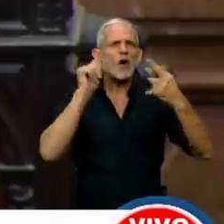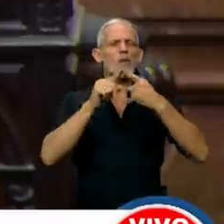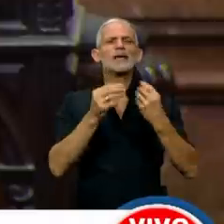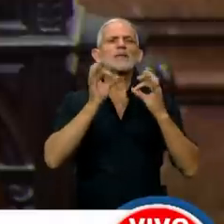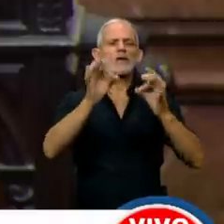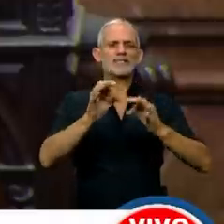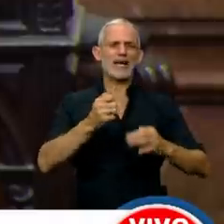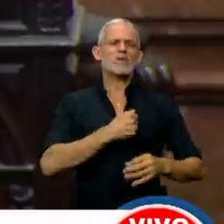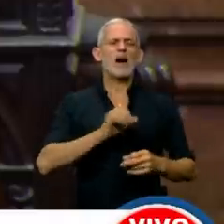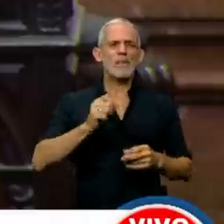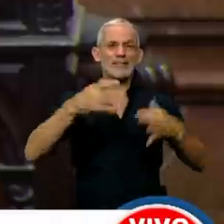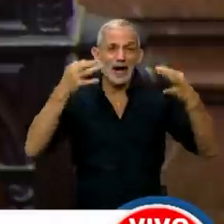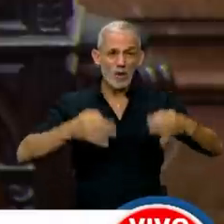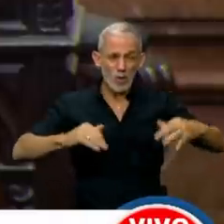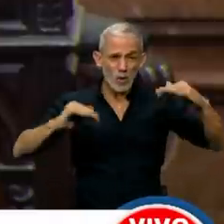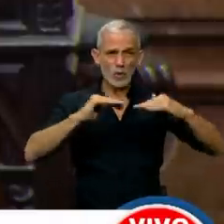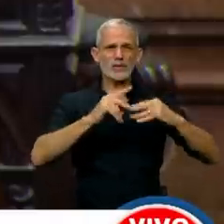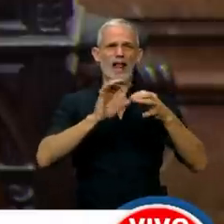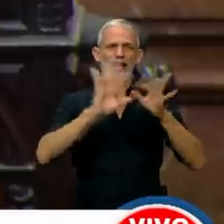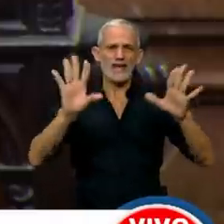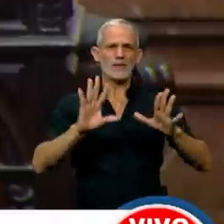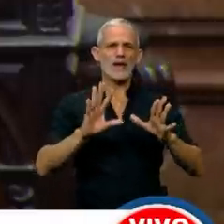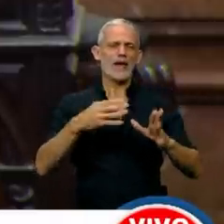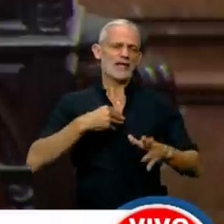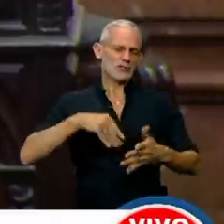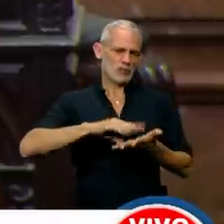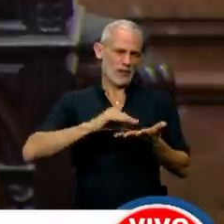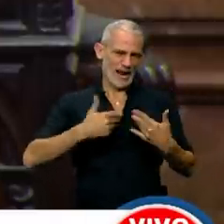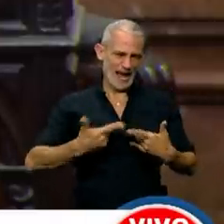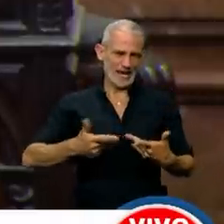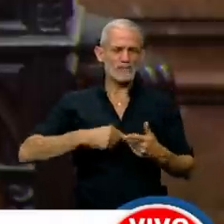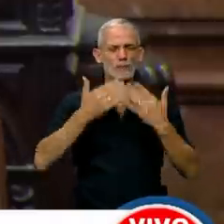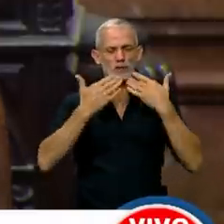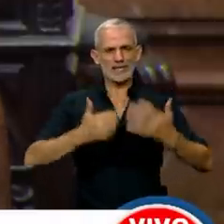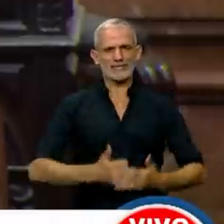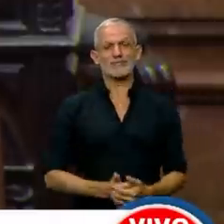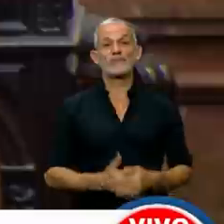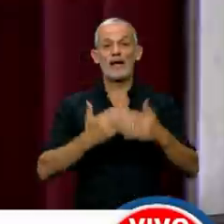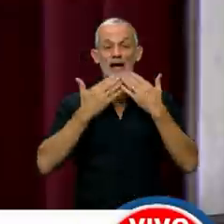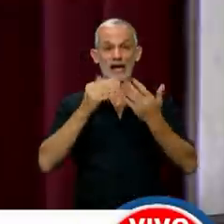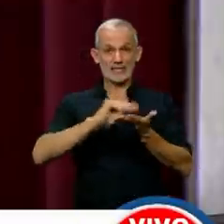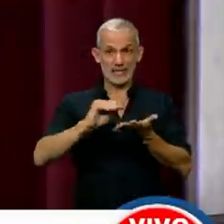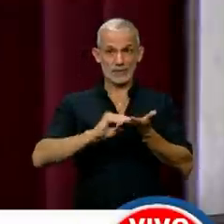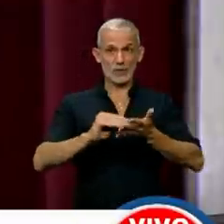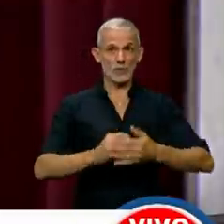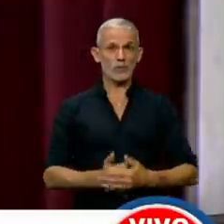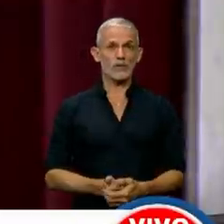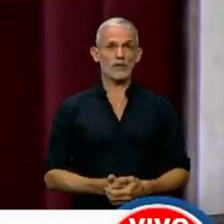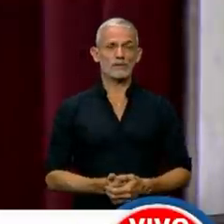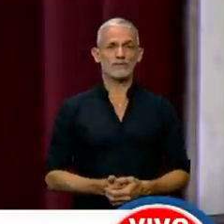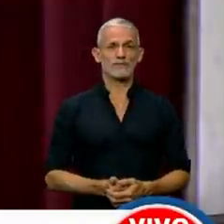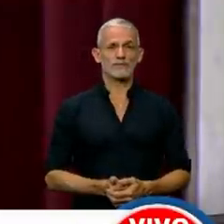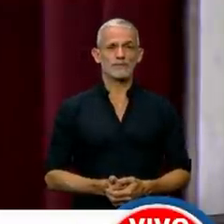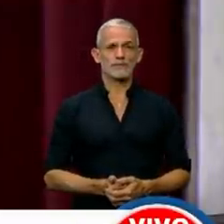hacia una patria que sea justa que sea libre y que sea soberana muchas gracias señor presidente gracias diputada